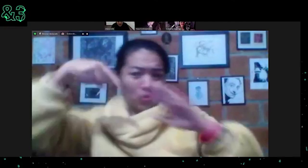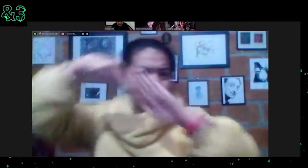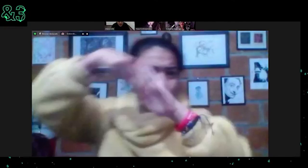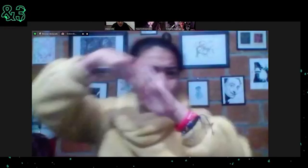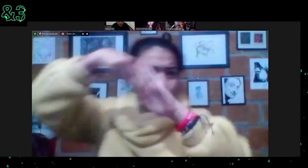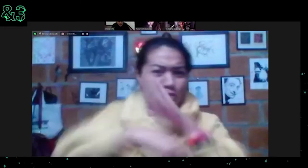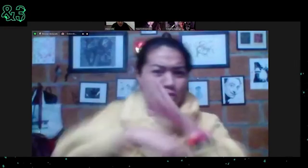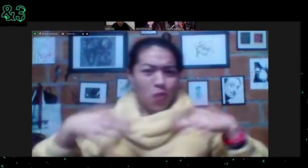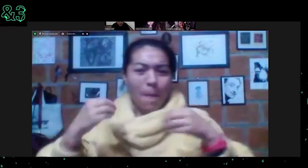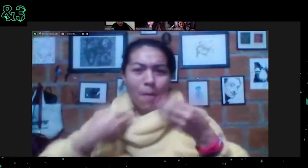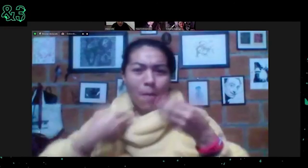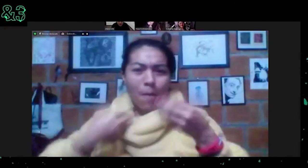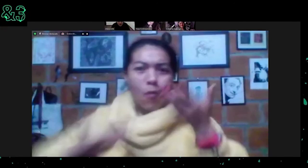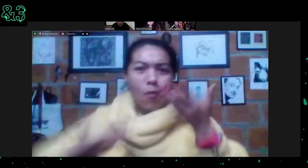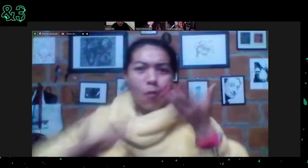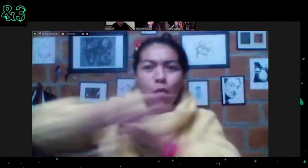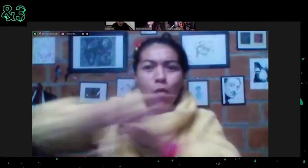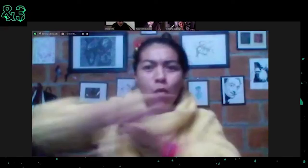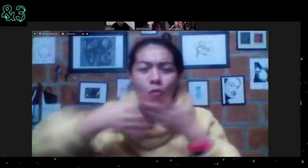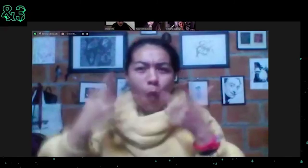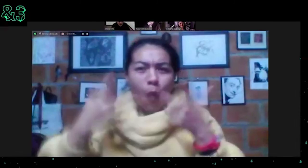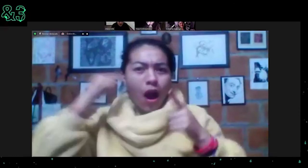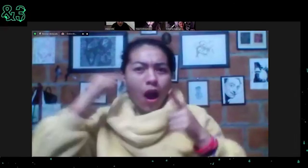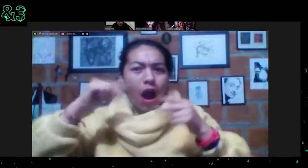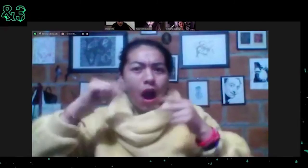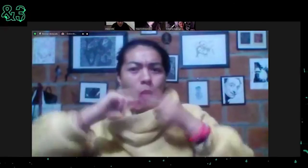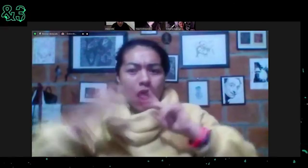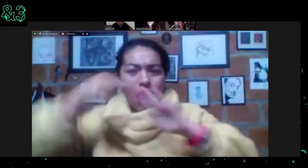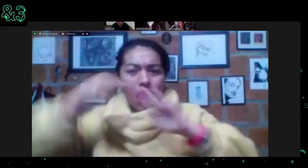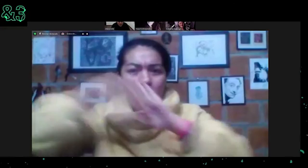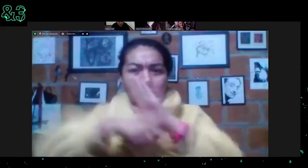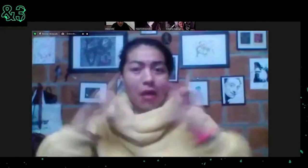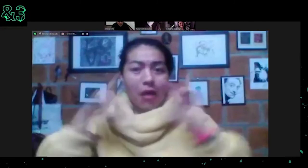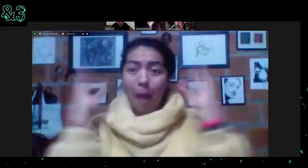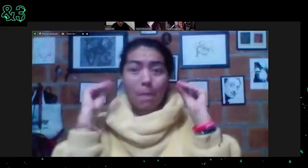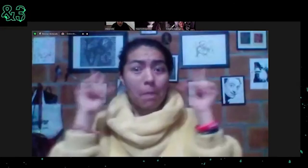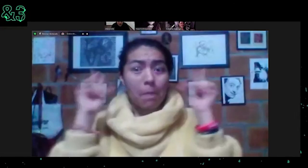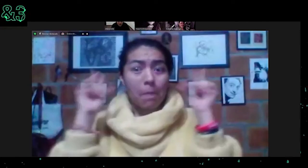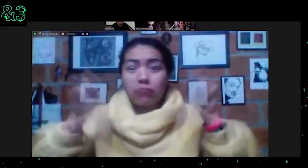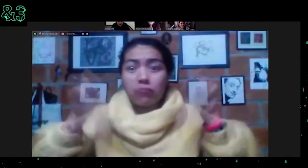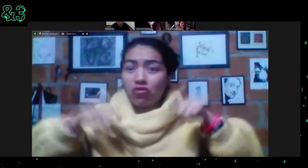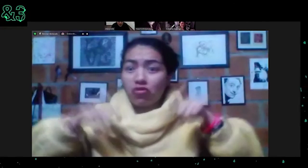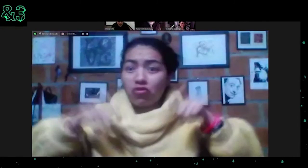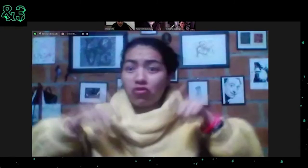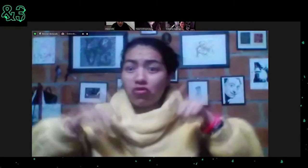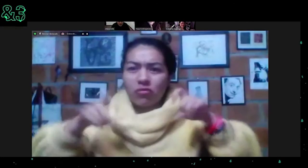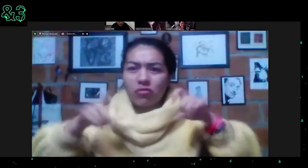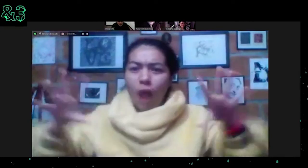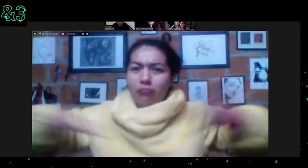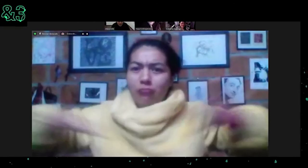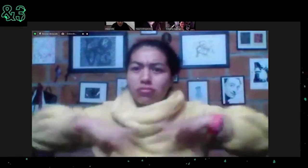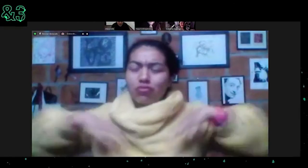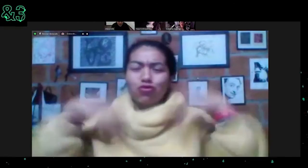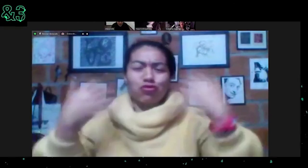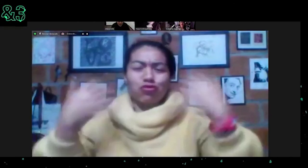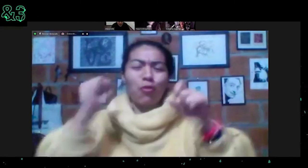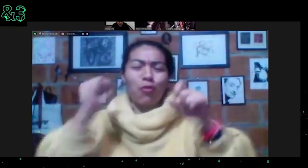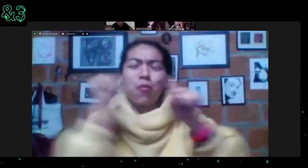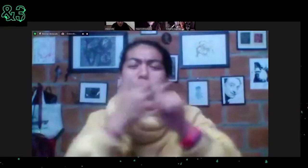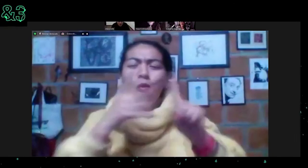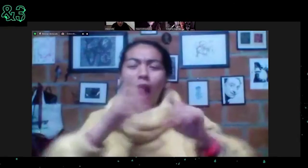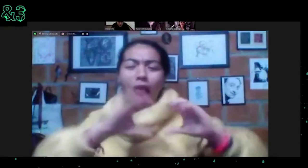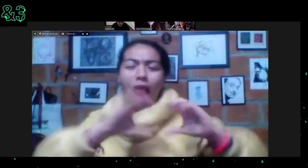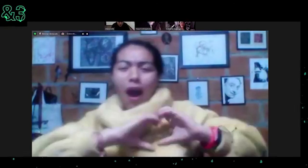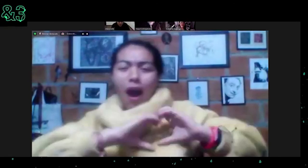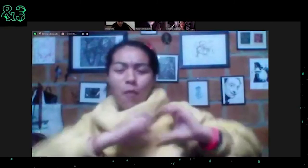sorda, yo pues obviamente soy una persona sorda profunda, nunca he tenido como la posibilidad de llegar a